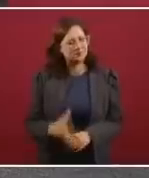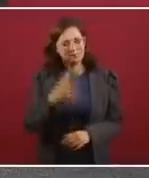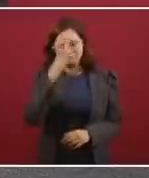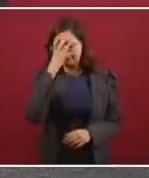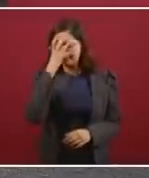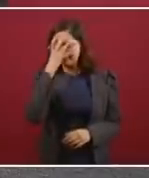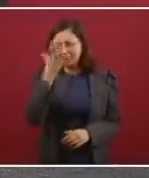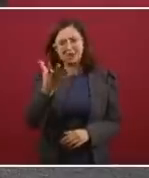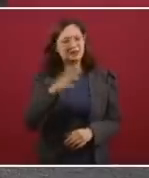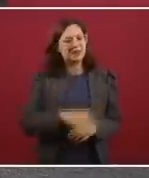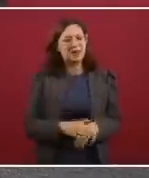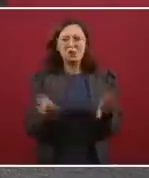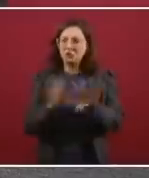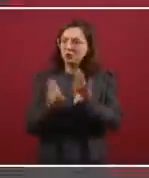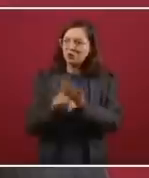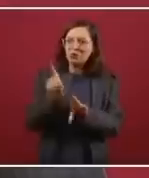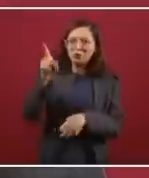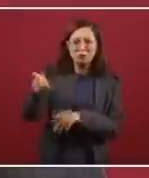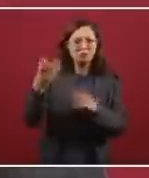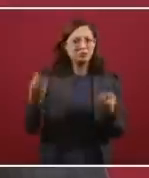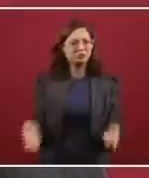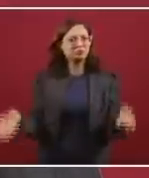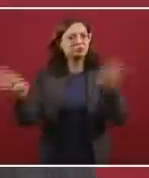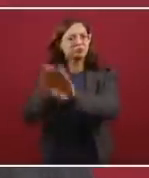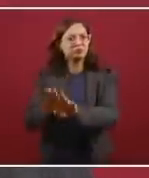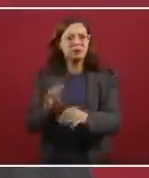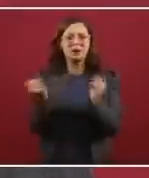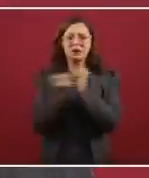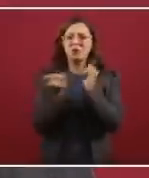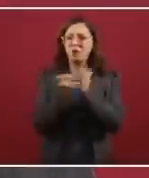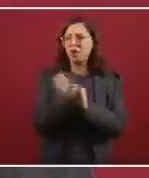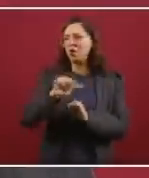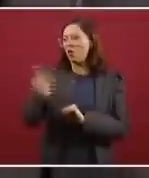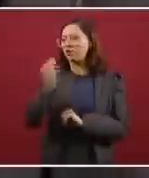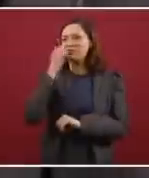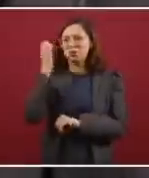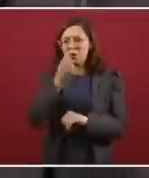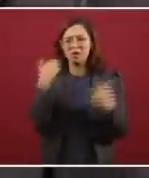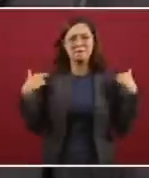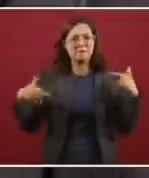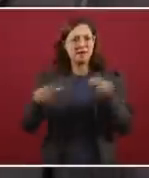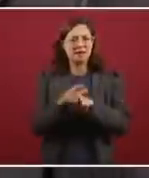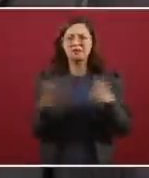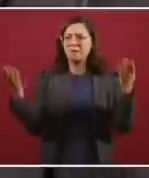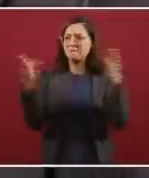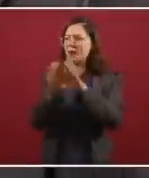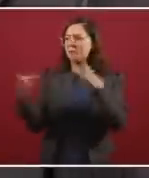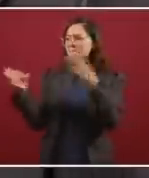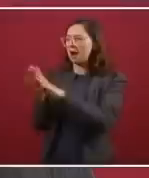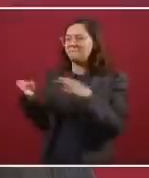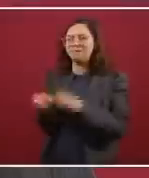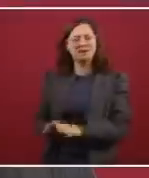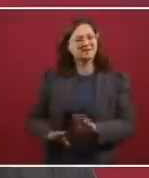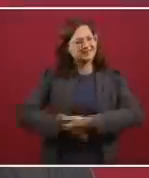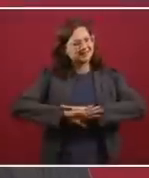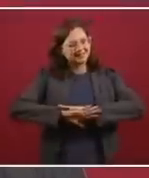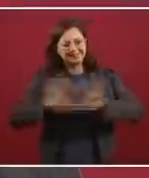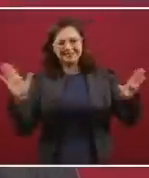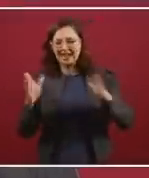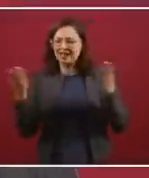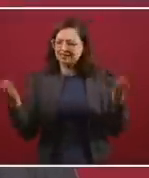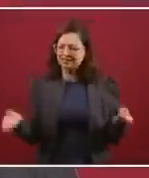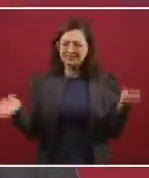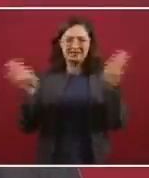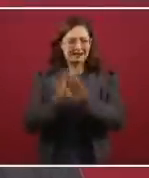vergüenza que hayan hecho eso, como han cerrado otras normales. No se van a cerrar ya las